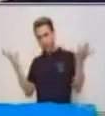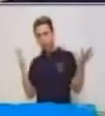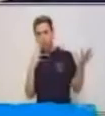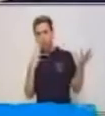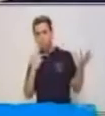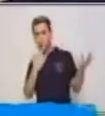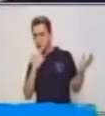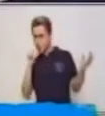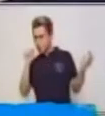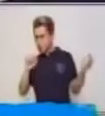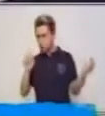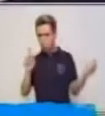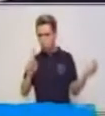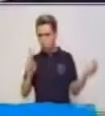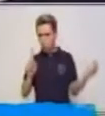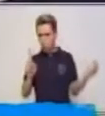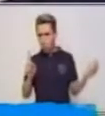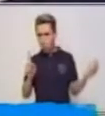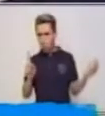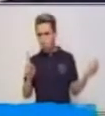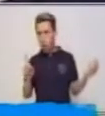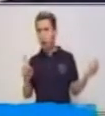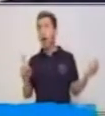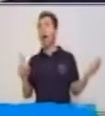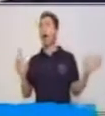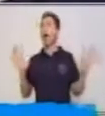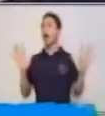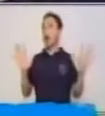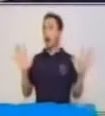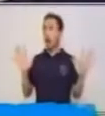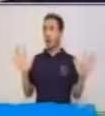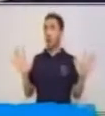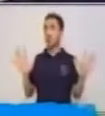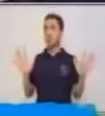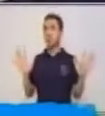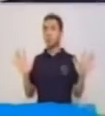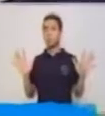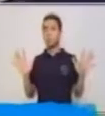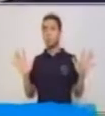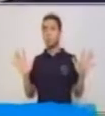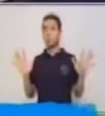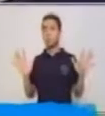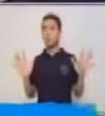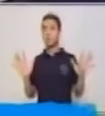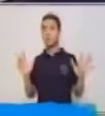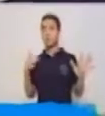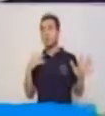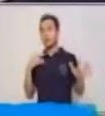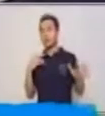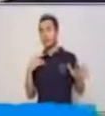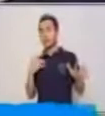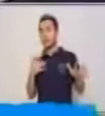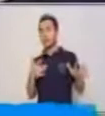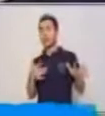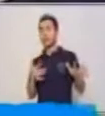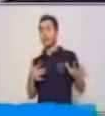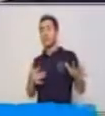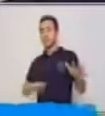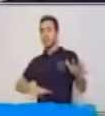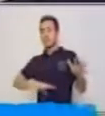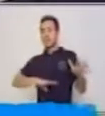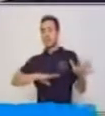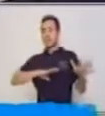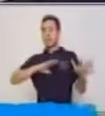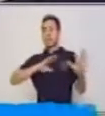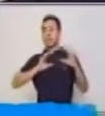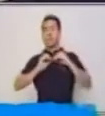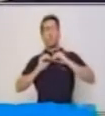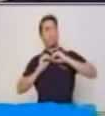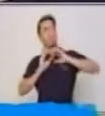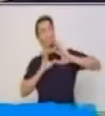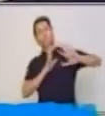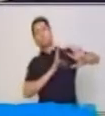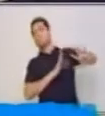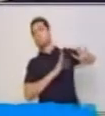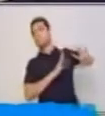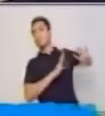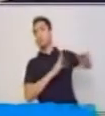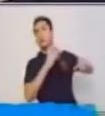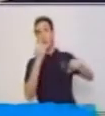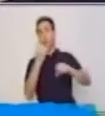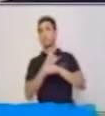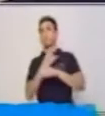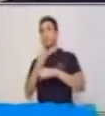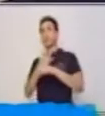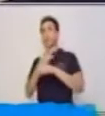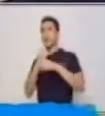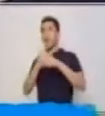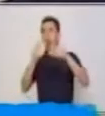Entonces, para quitar los sentimientos de los datos, vamos a utilizar la técnica.